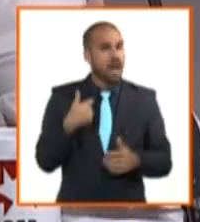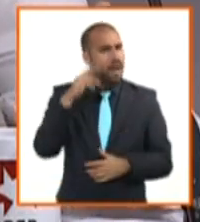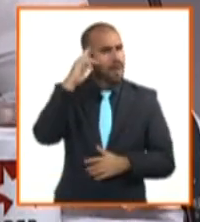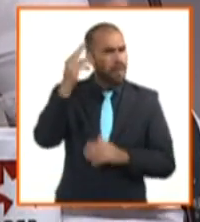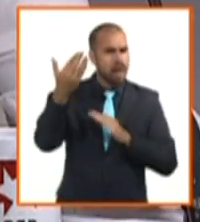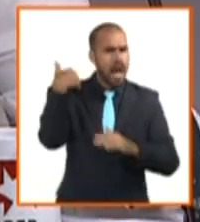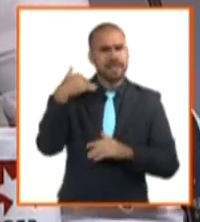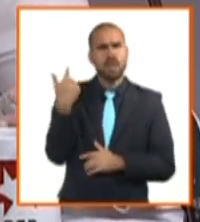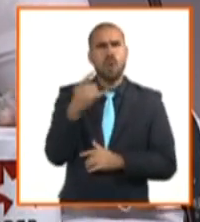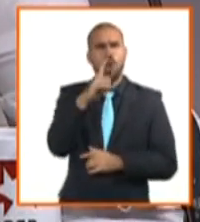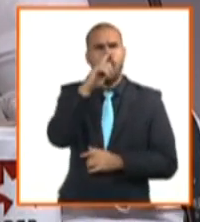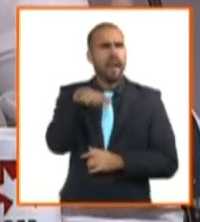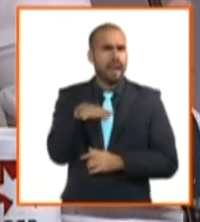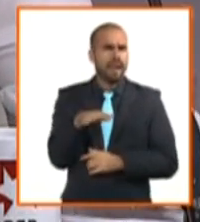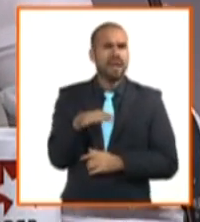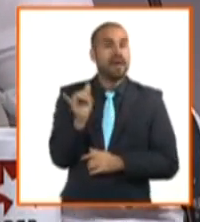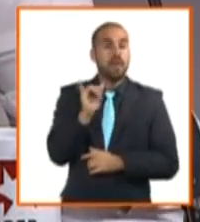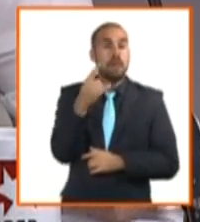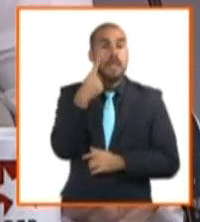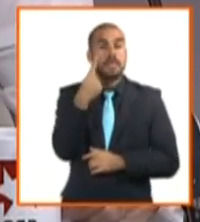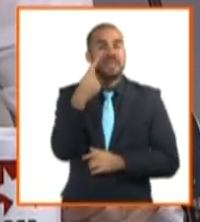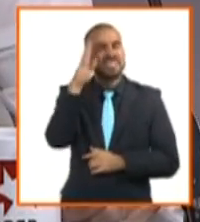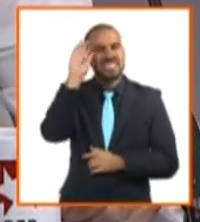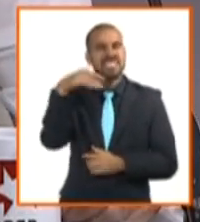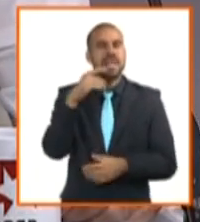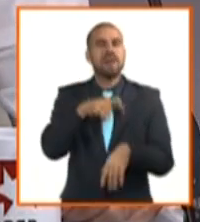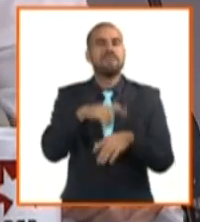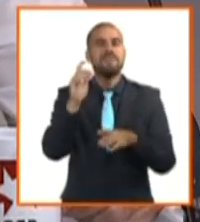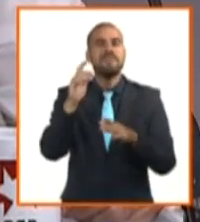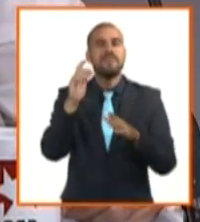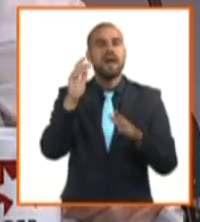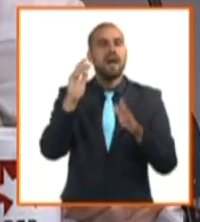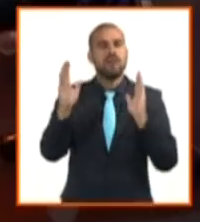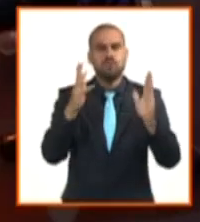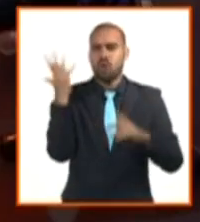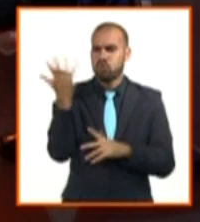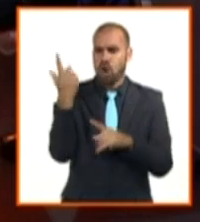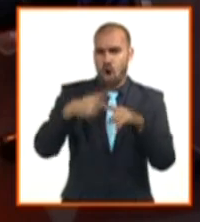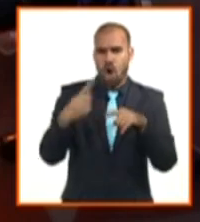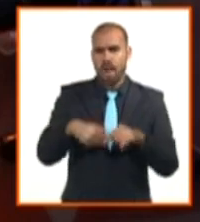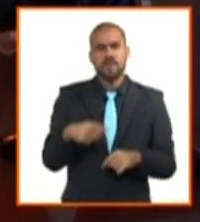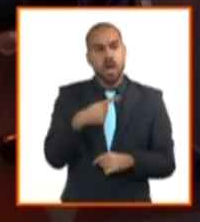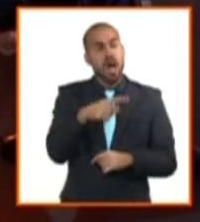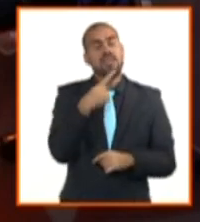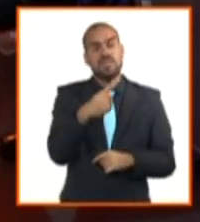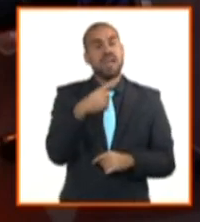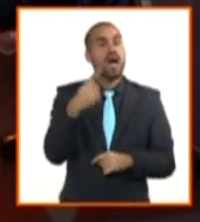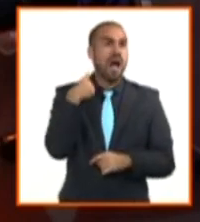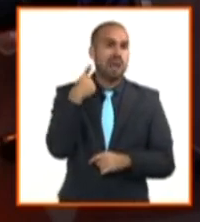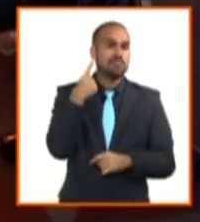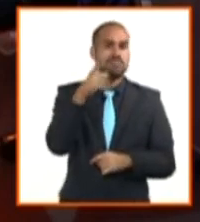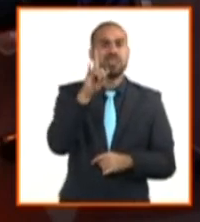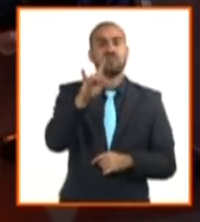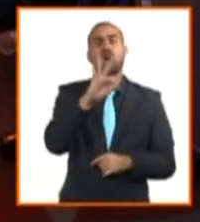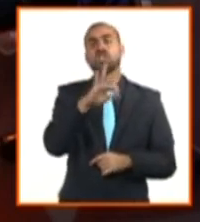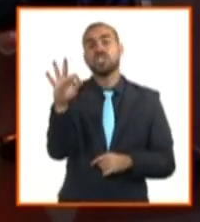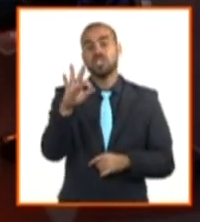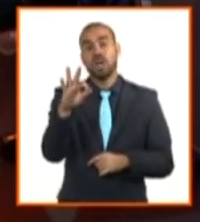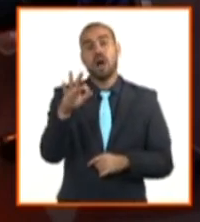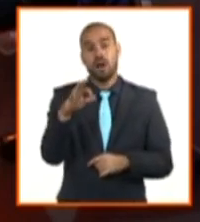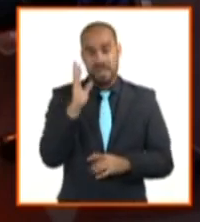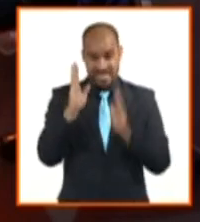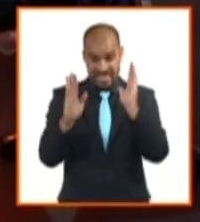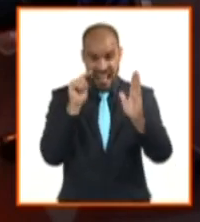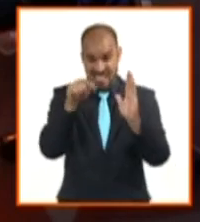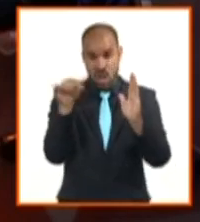pequeños veíamos con algo muy frecuente los famosos temporales yo recuerdo la rubia hablaba del 88 fue casi que un temporal en la región central de cuba